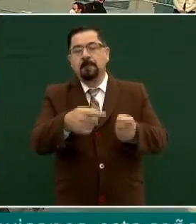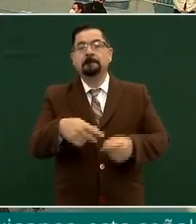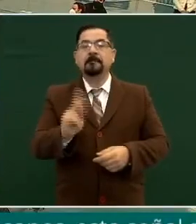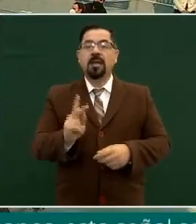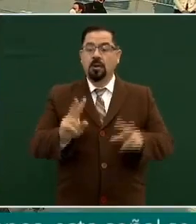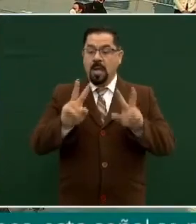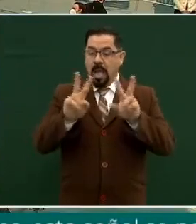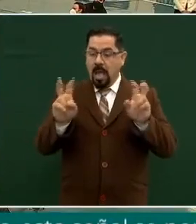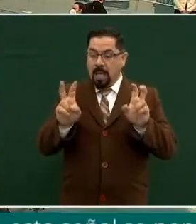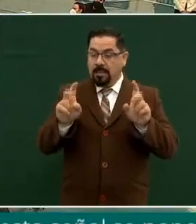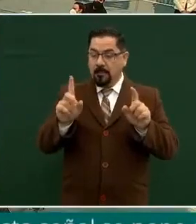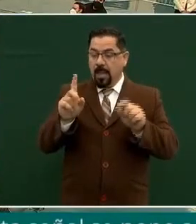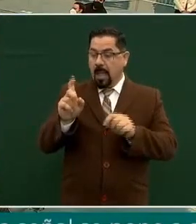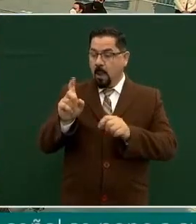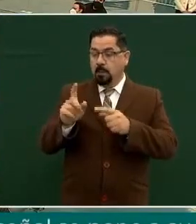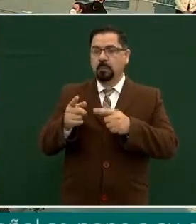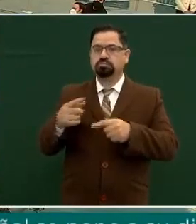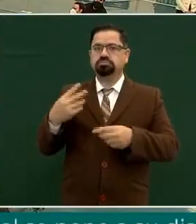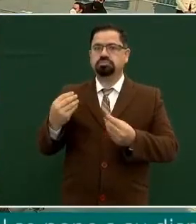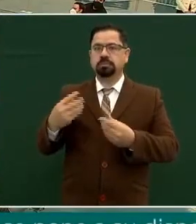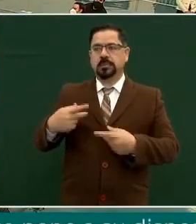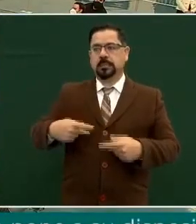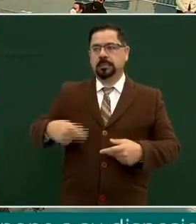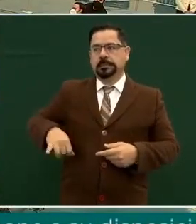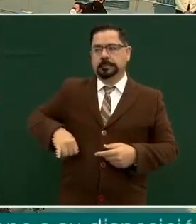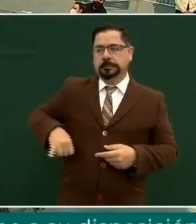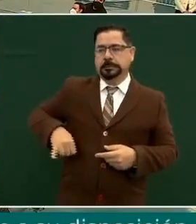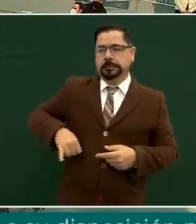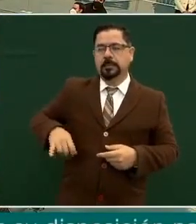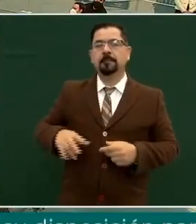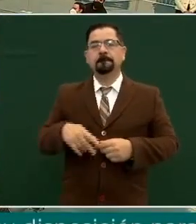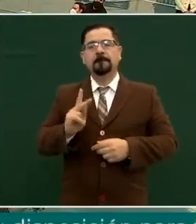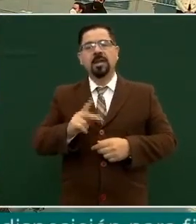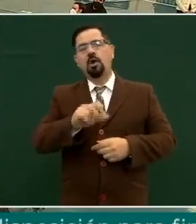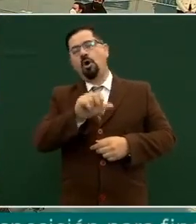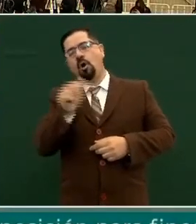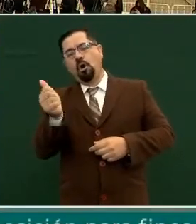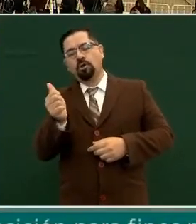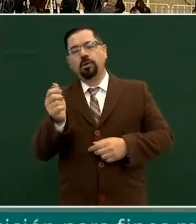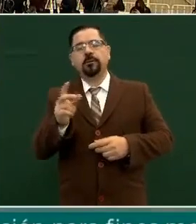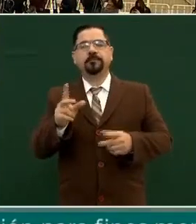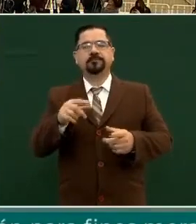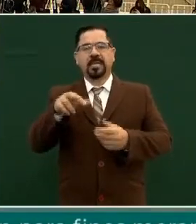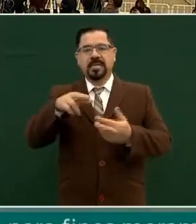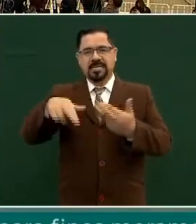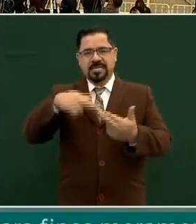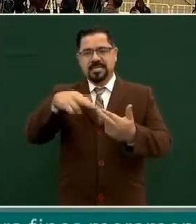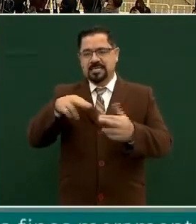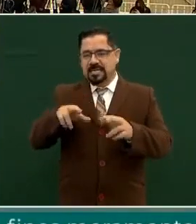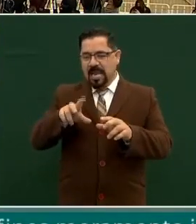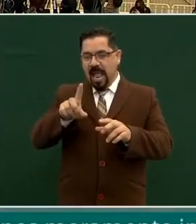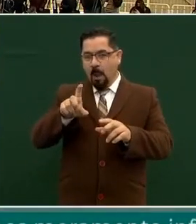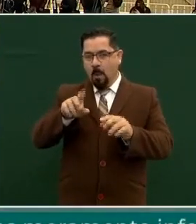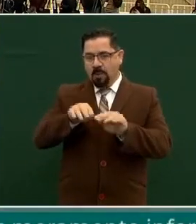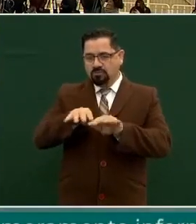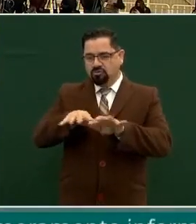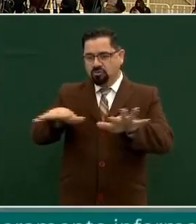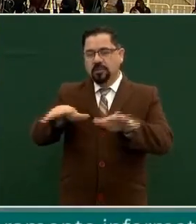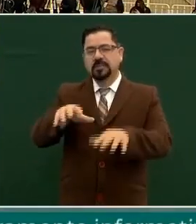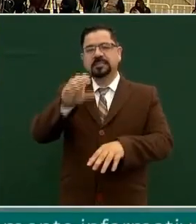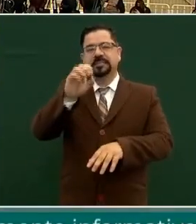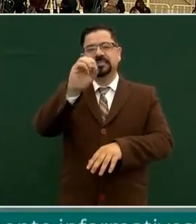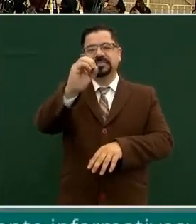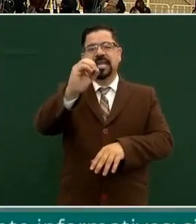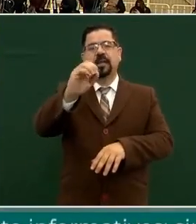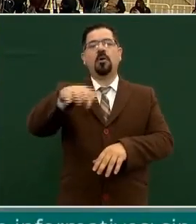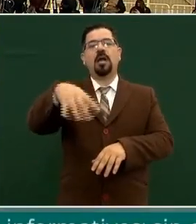y existe el distrito de riego 014, que es el de San Luis Río Colorado, Mexicali. Ahí los usuarios del distrito